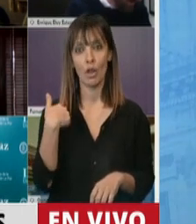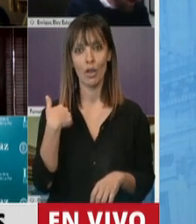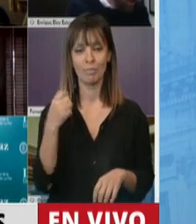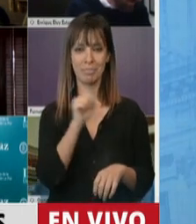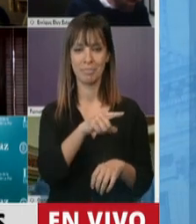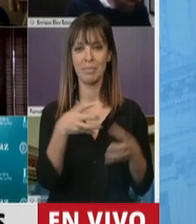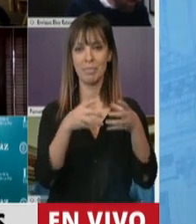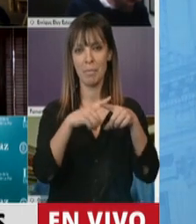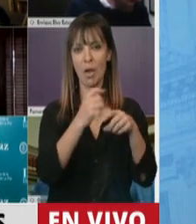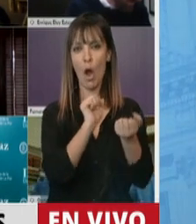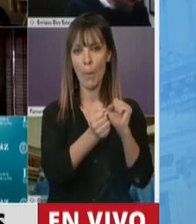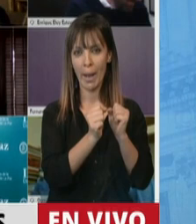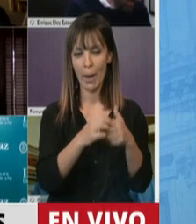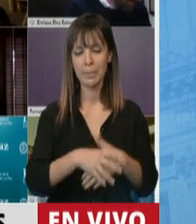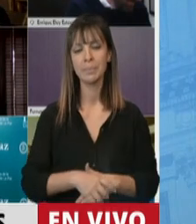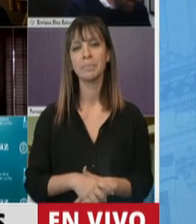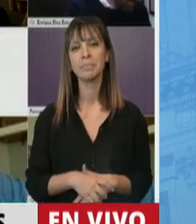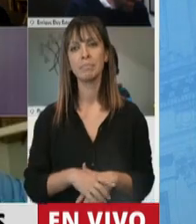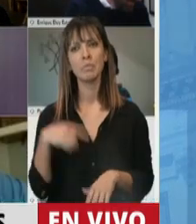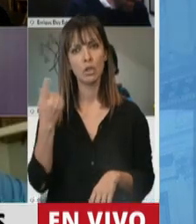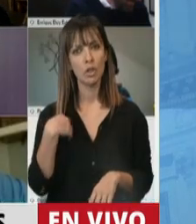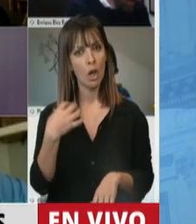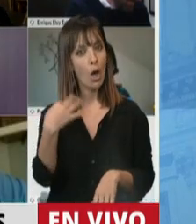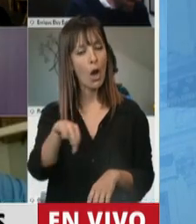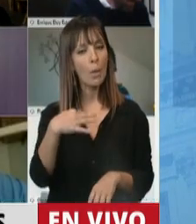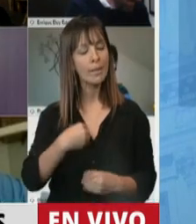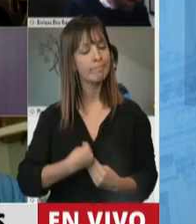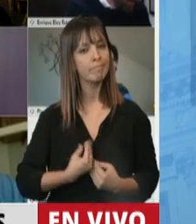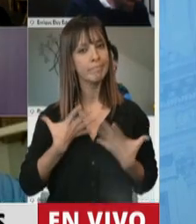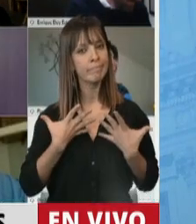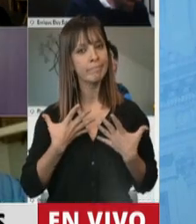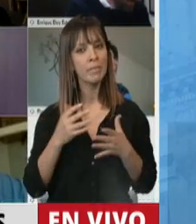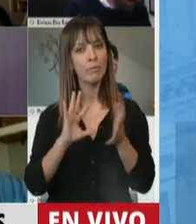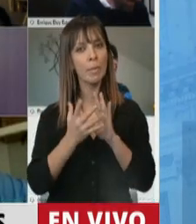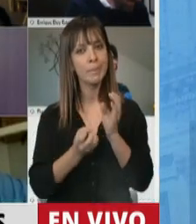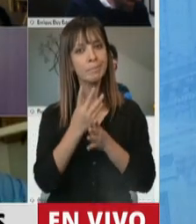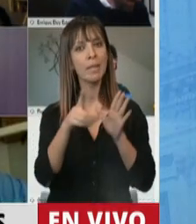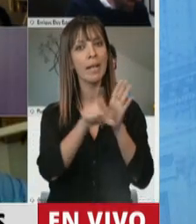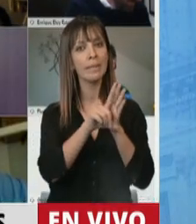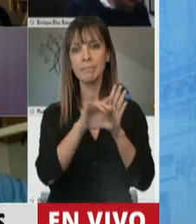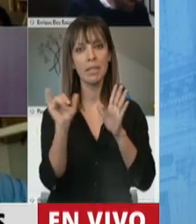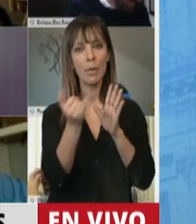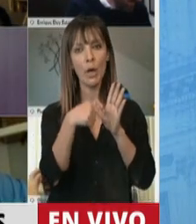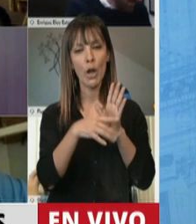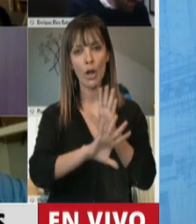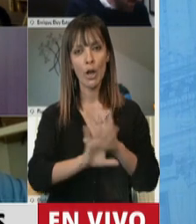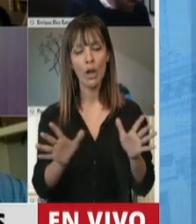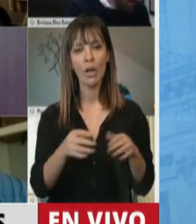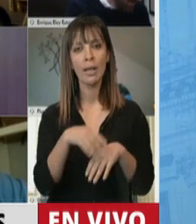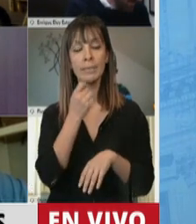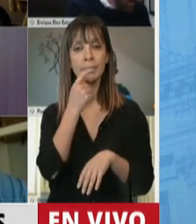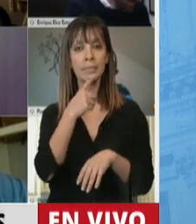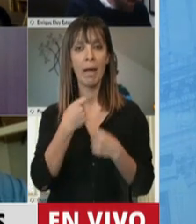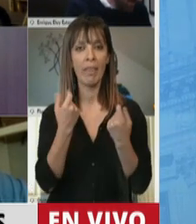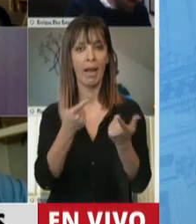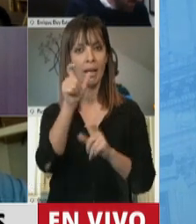movimiento obrero, tenemos el honor y la obligación de legislar la mejor ley que se lleve a cabo para